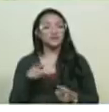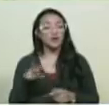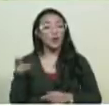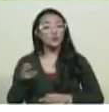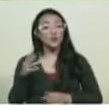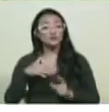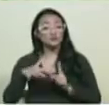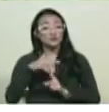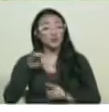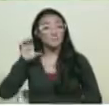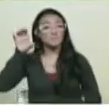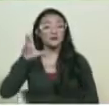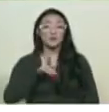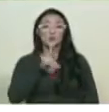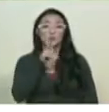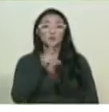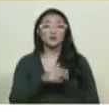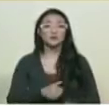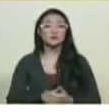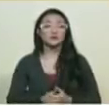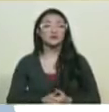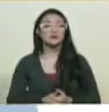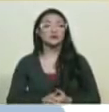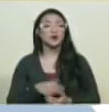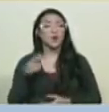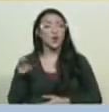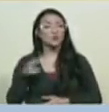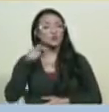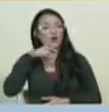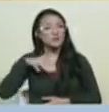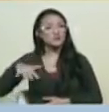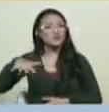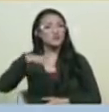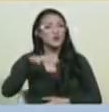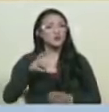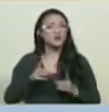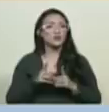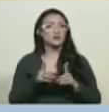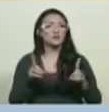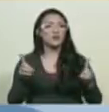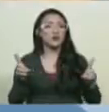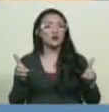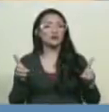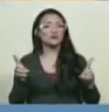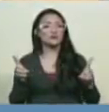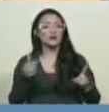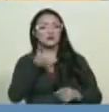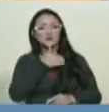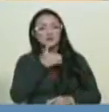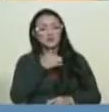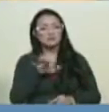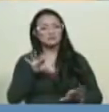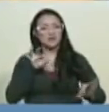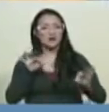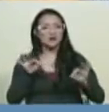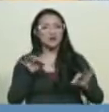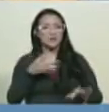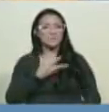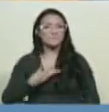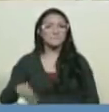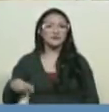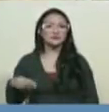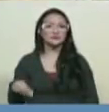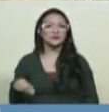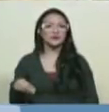Honduras. Mientras en Honduras el pueblo, de manera democrática, cívica, eligió a un